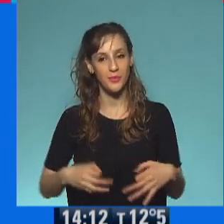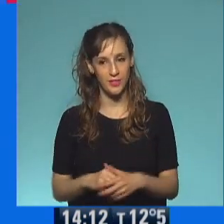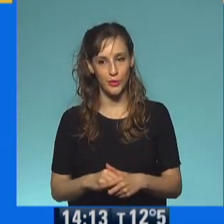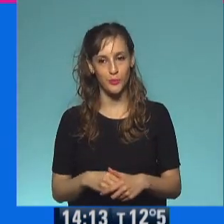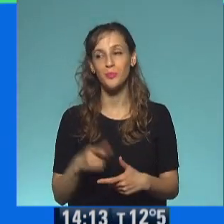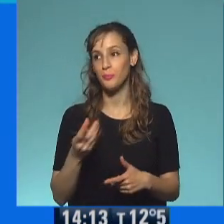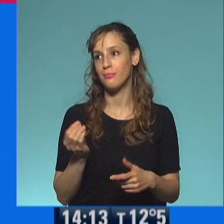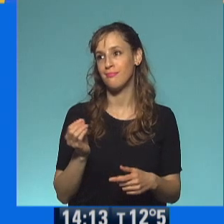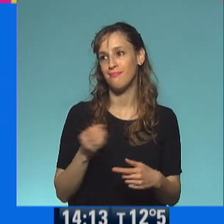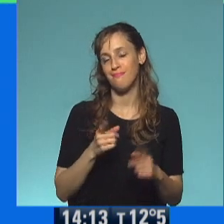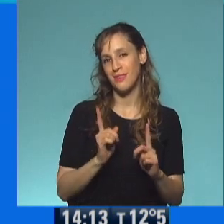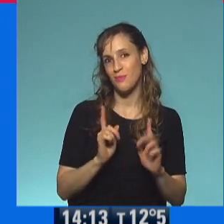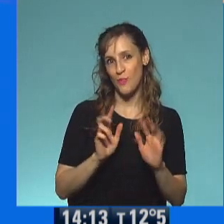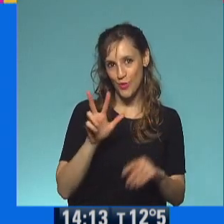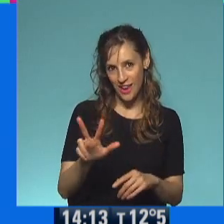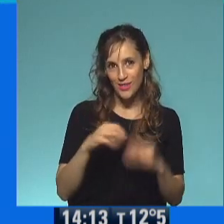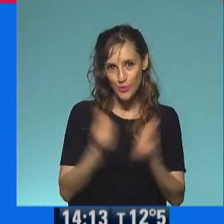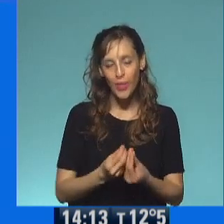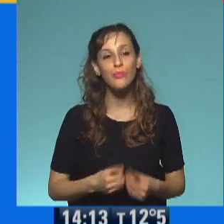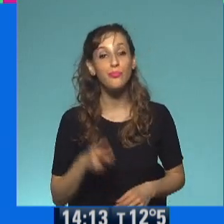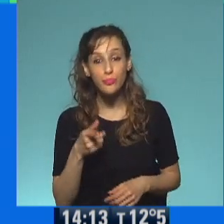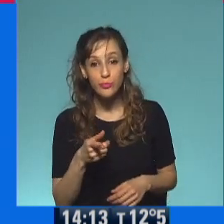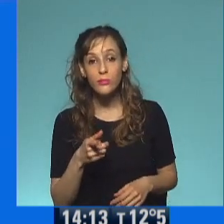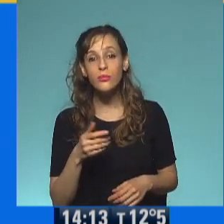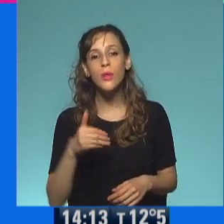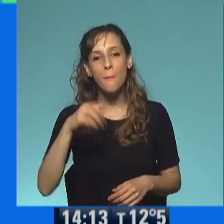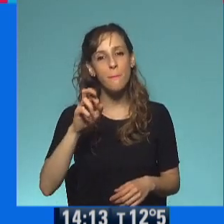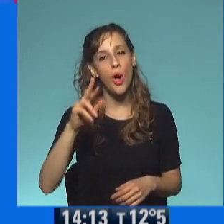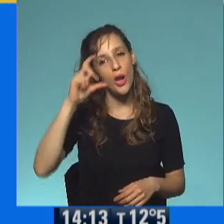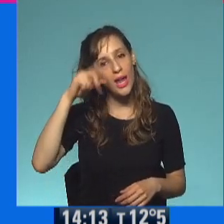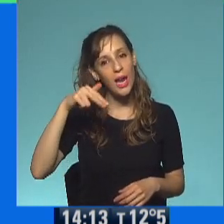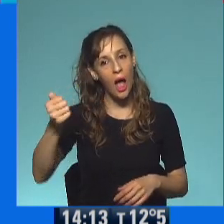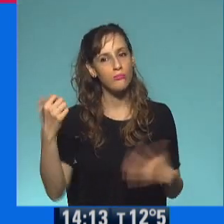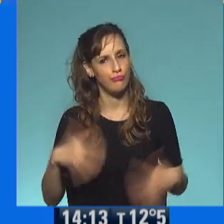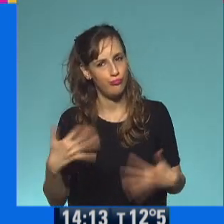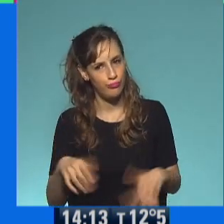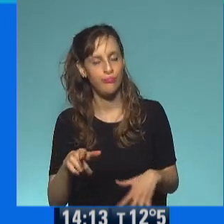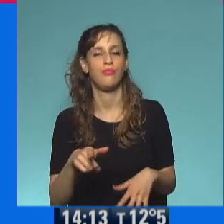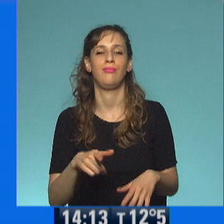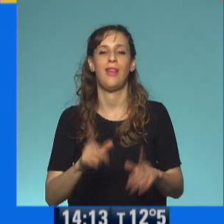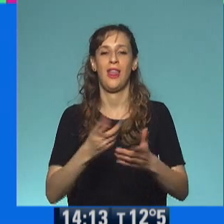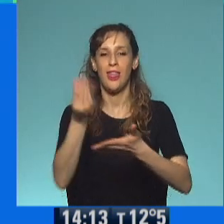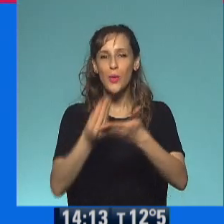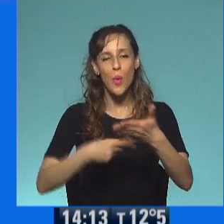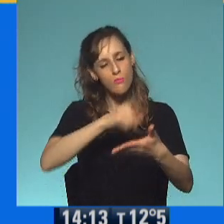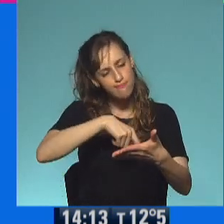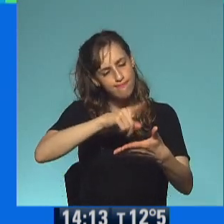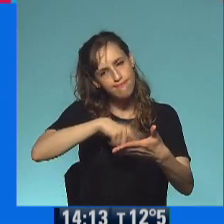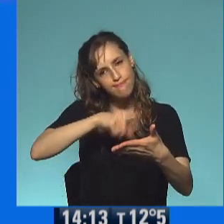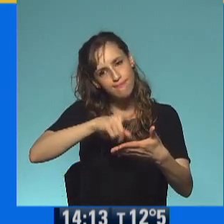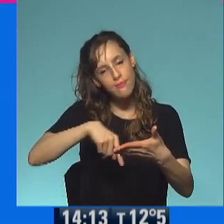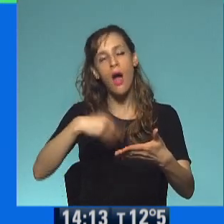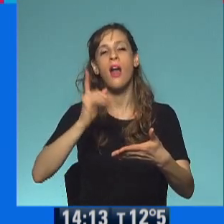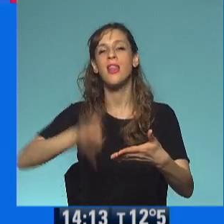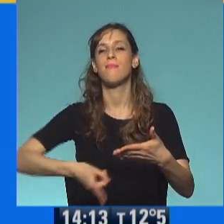¿Cuántas agregó? Mira, Morena, todo lo que anotó. Acá Morena hizo los palitos. Los palitos y después escribió también